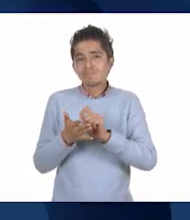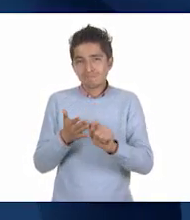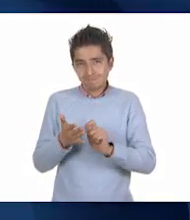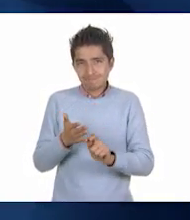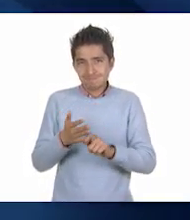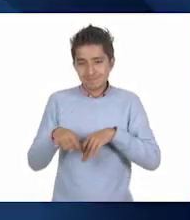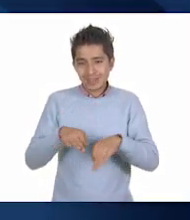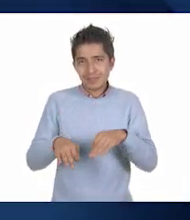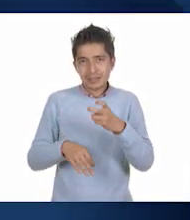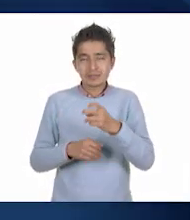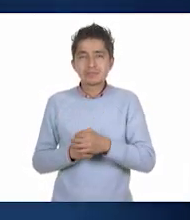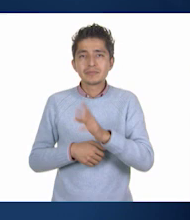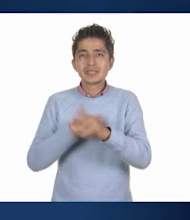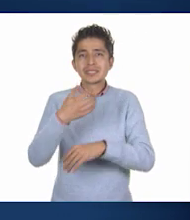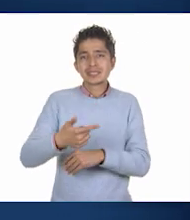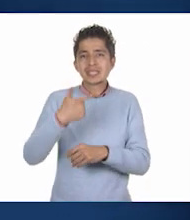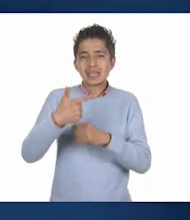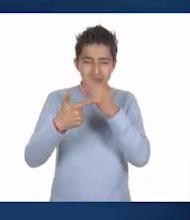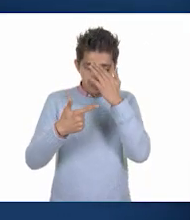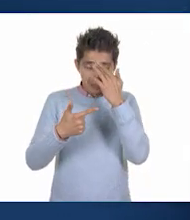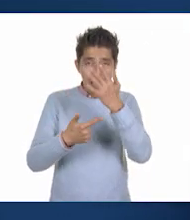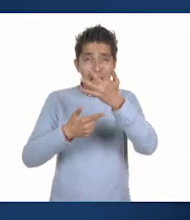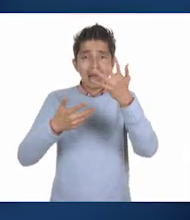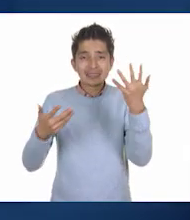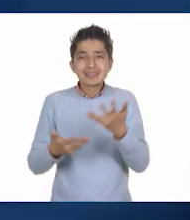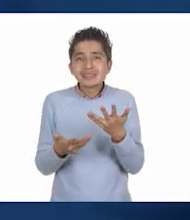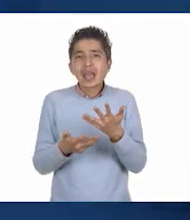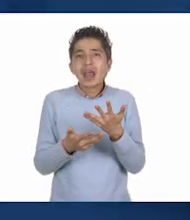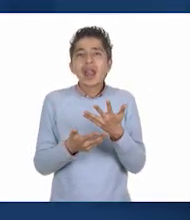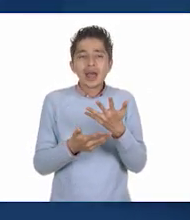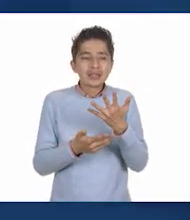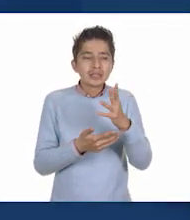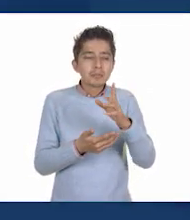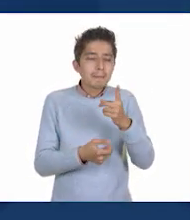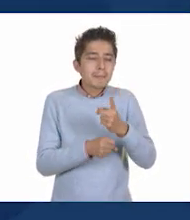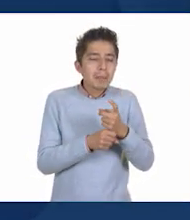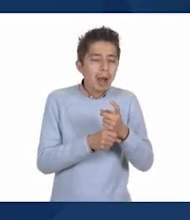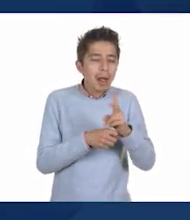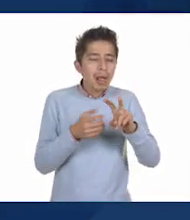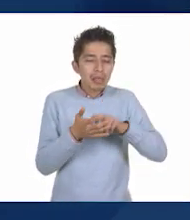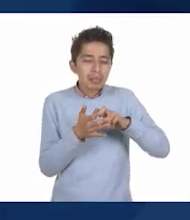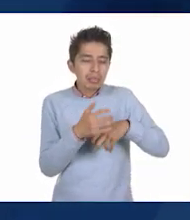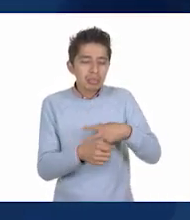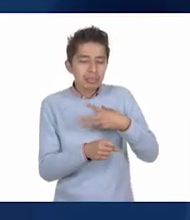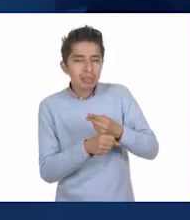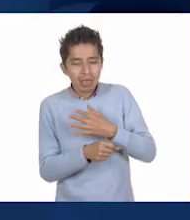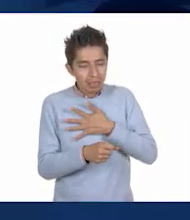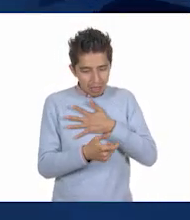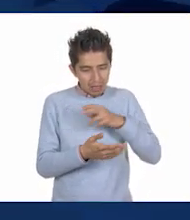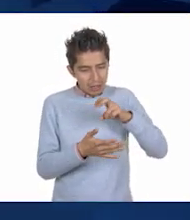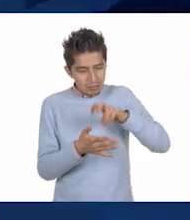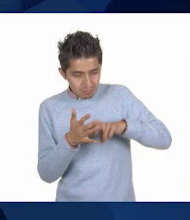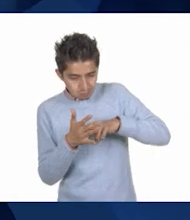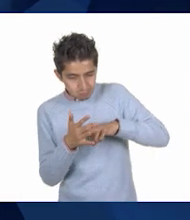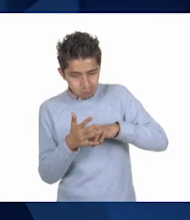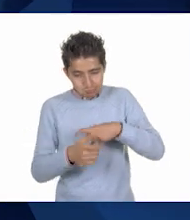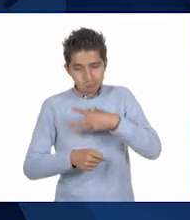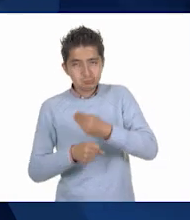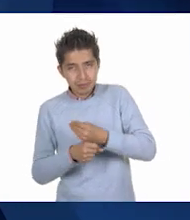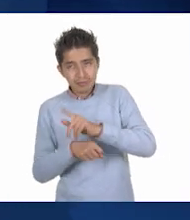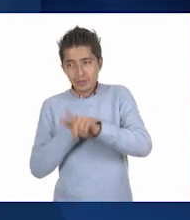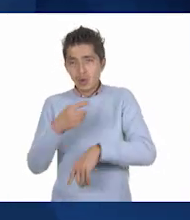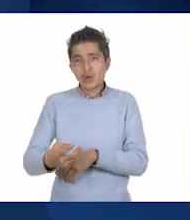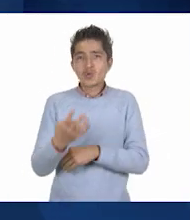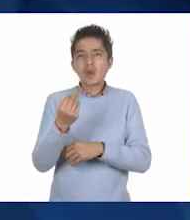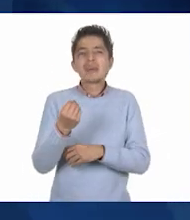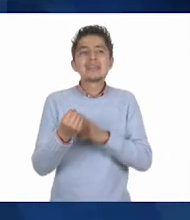trabajadas. Número 7. Hacer el borrador del relato histórico. Número 8. Corregir. Y finalmente, número